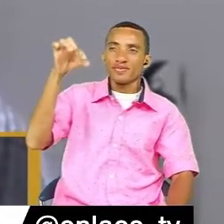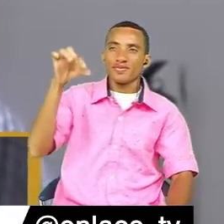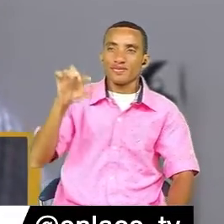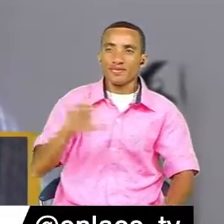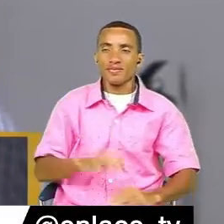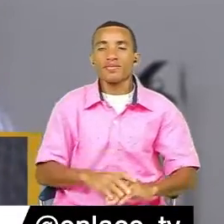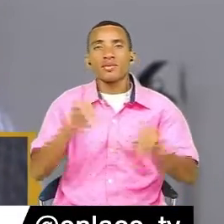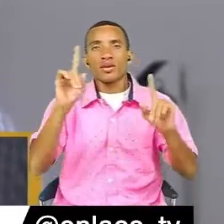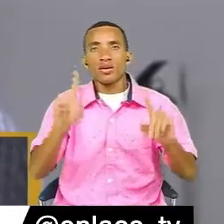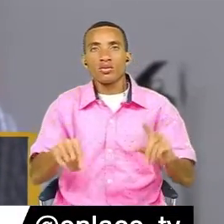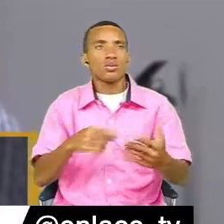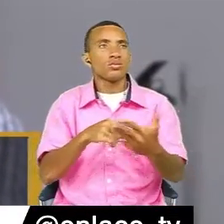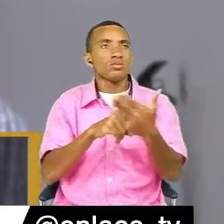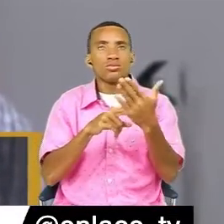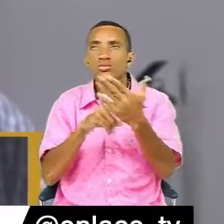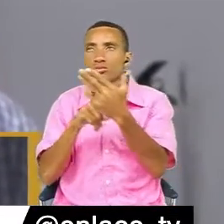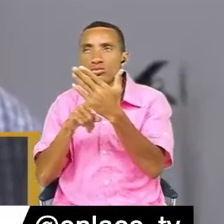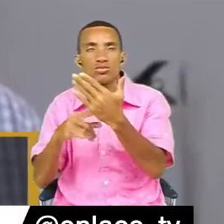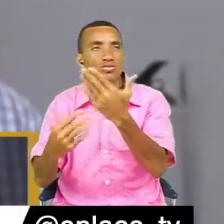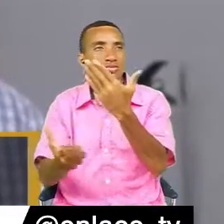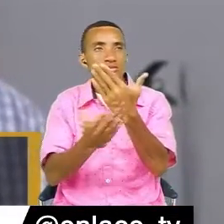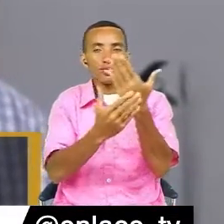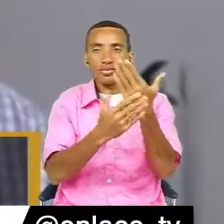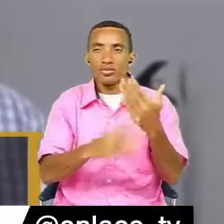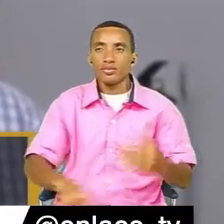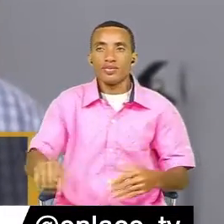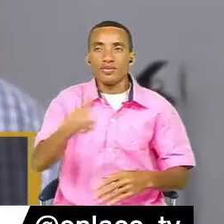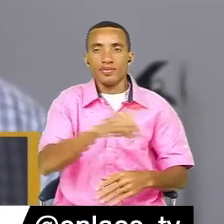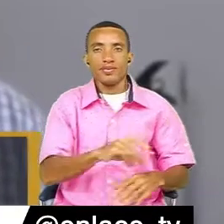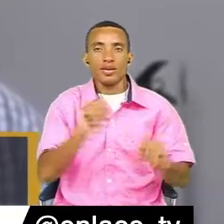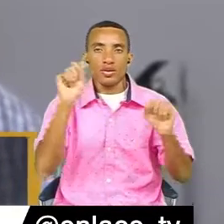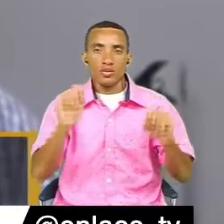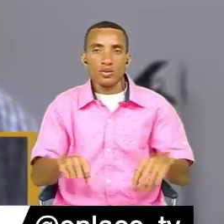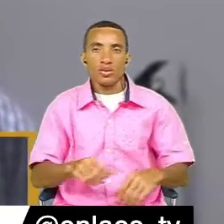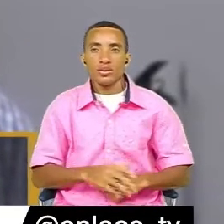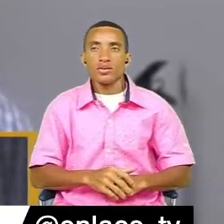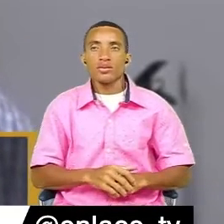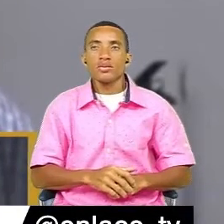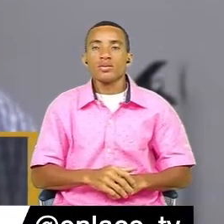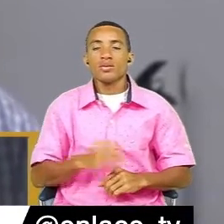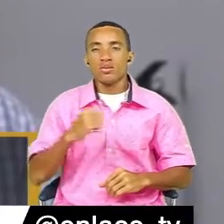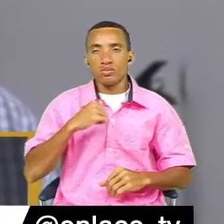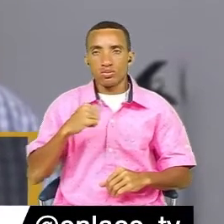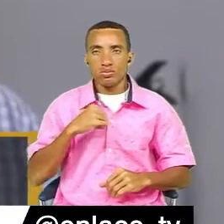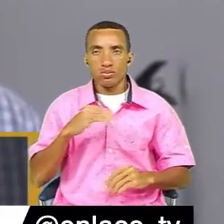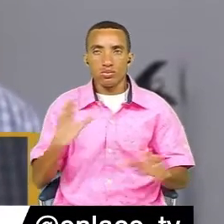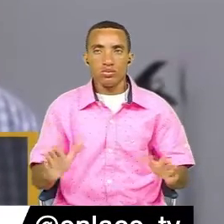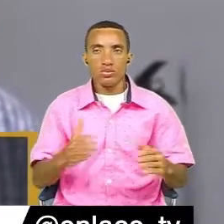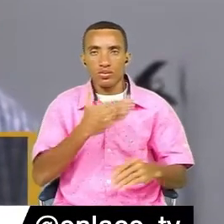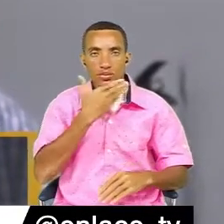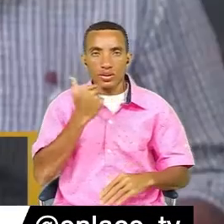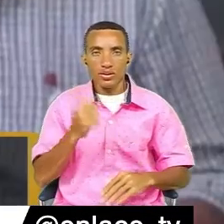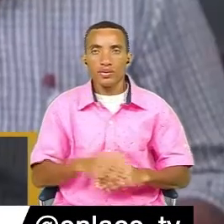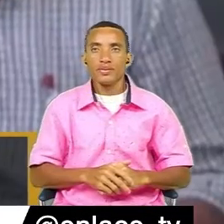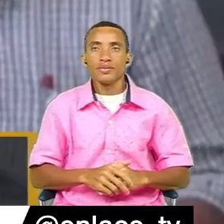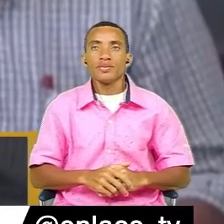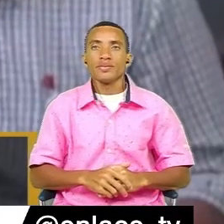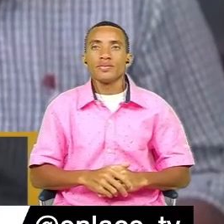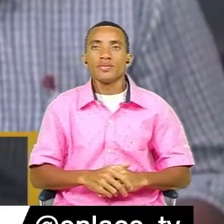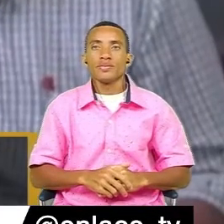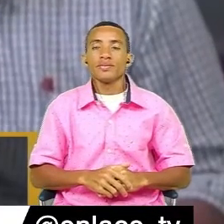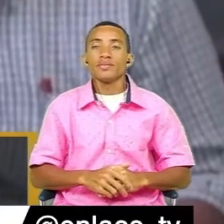buena señalización que permita a los habitantes pues tener una mejor y mayor movilidad en esa zona. Ante